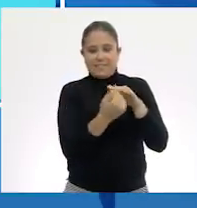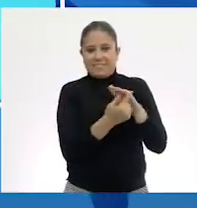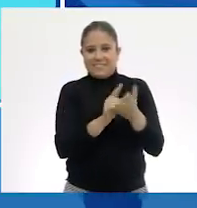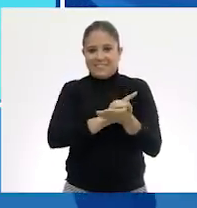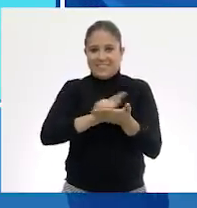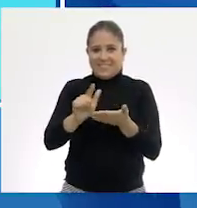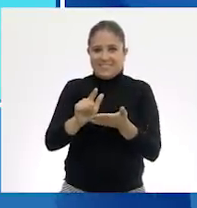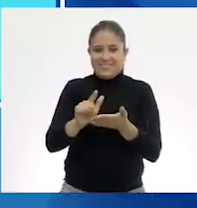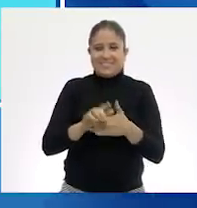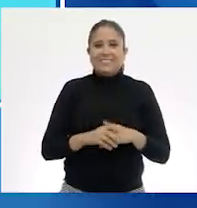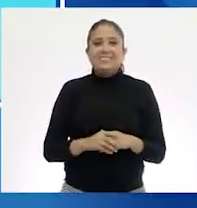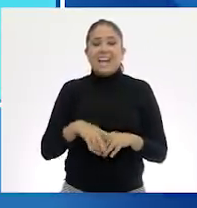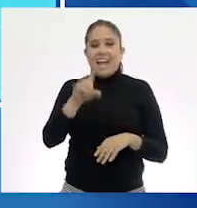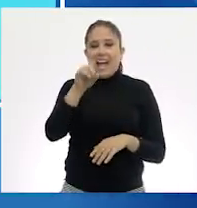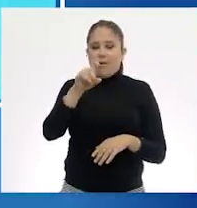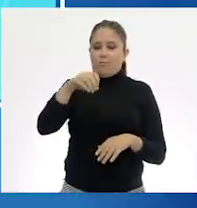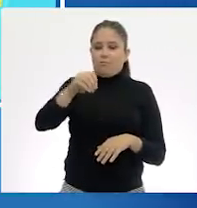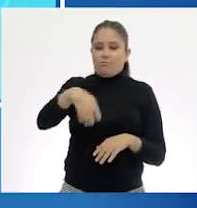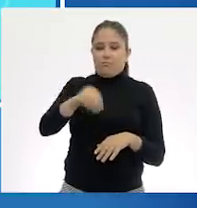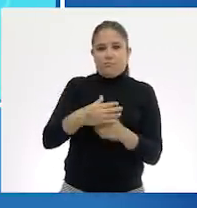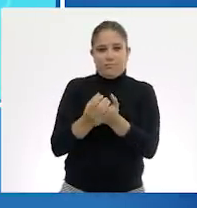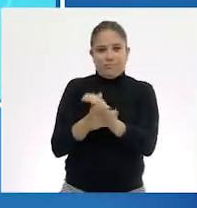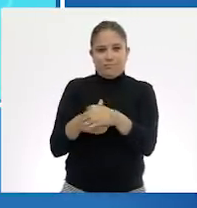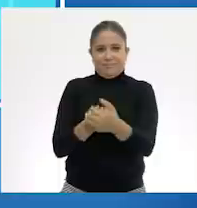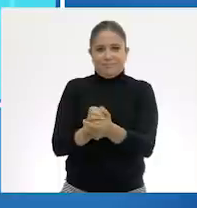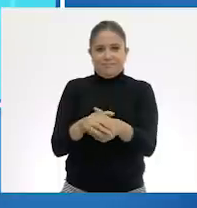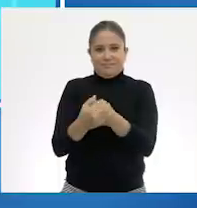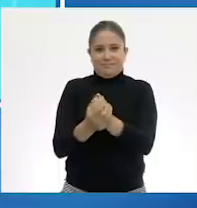uñas. Enjuaga tus manos con agua.